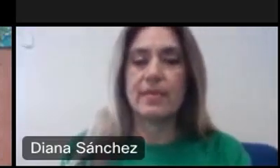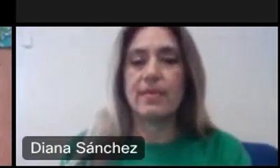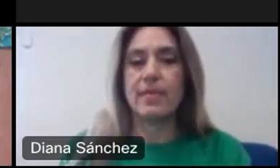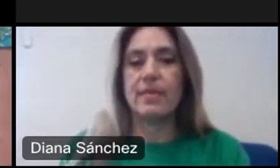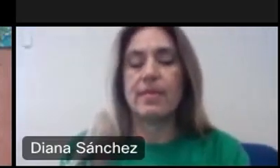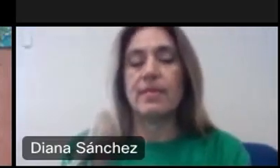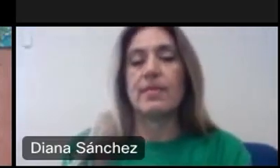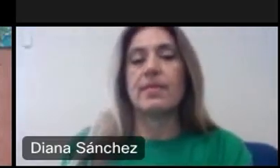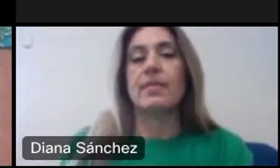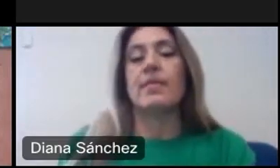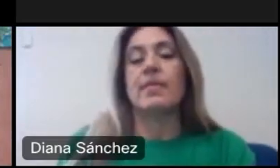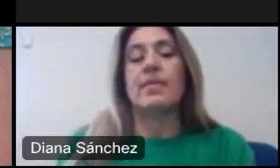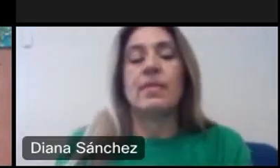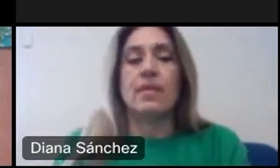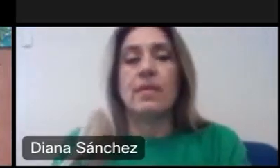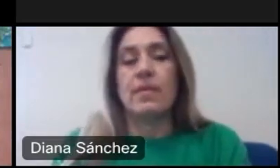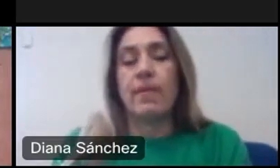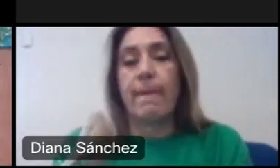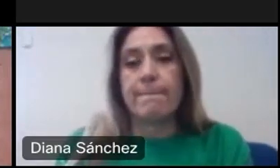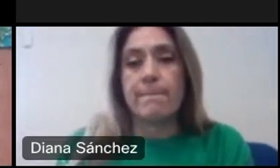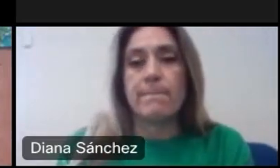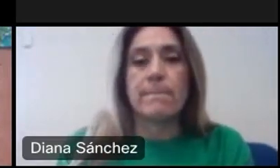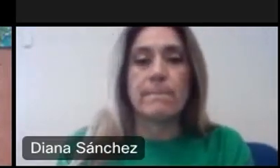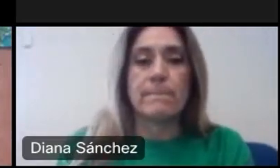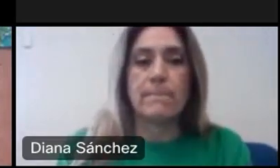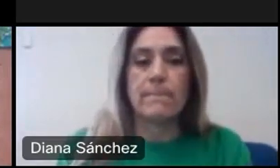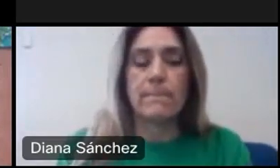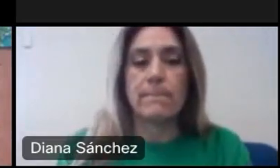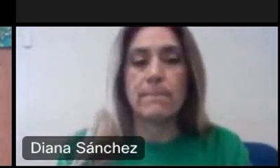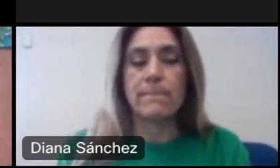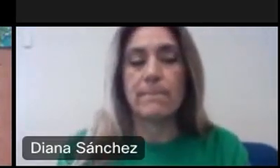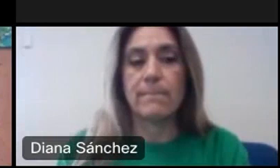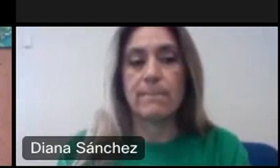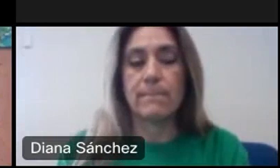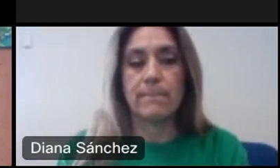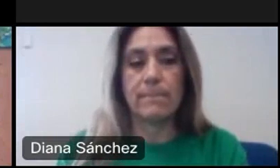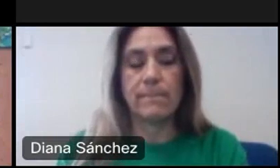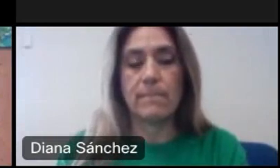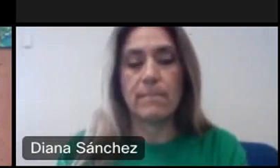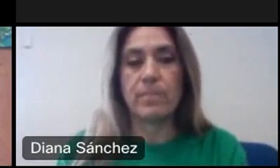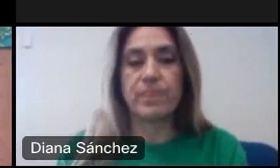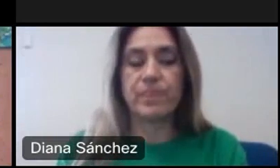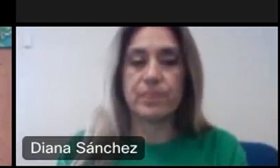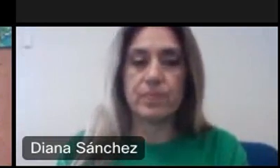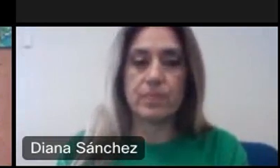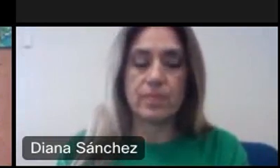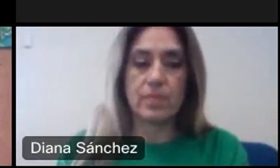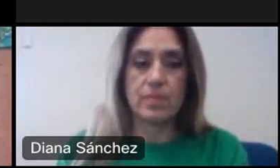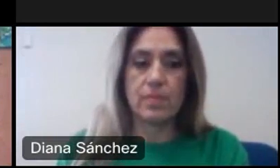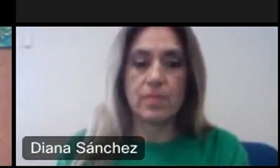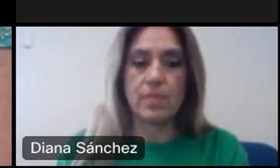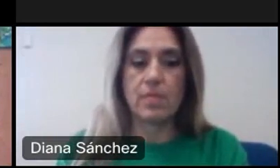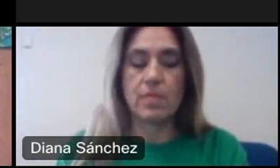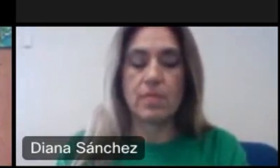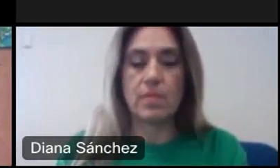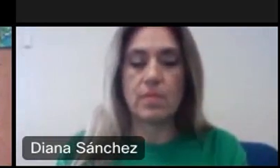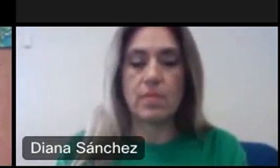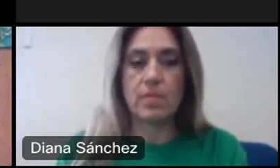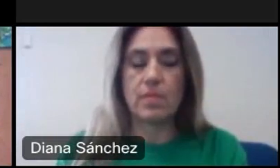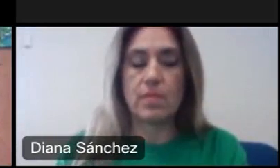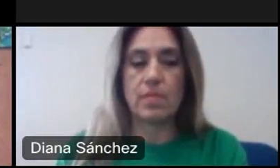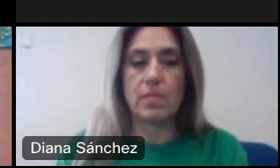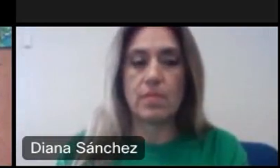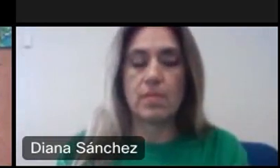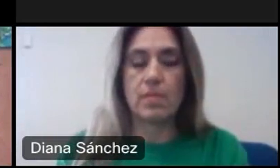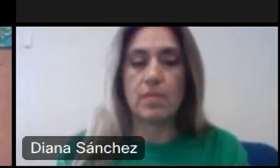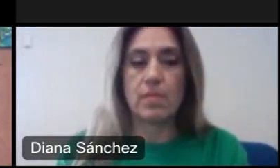Bueno, en principio darles la bienvenida a todos, todas, todes por estar presentes. Esto es el primer